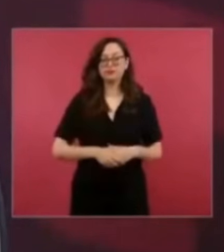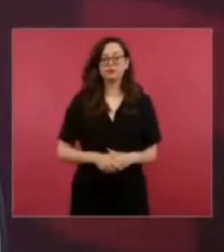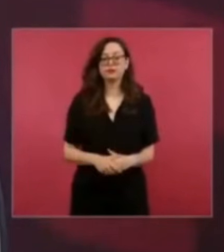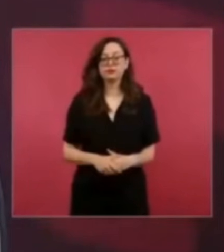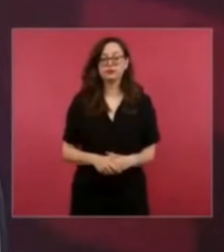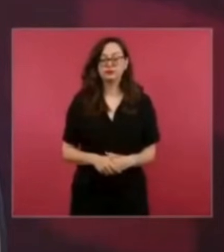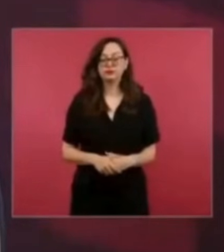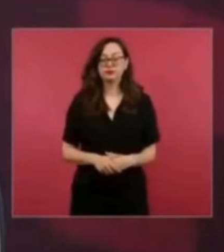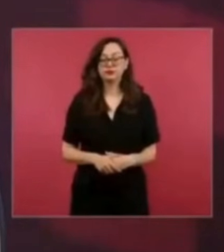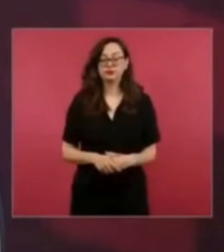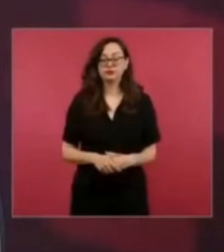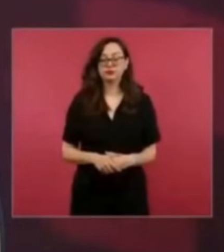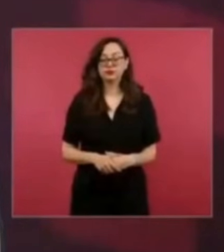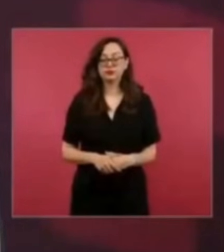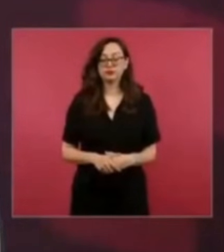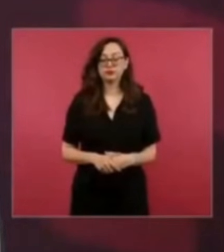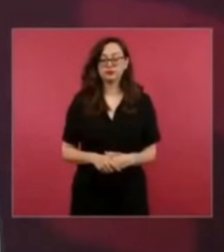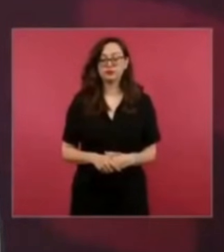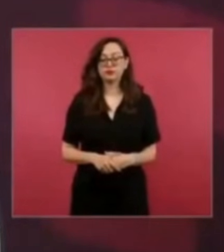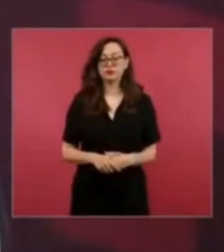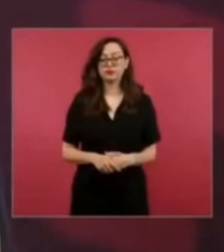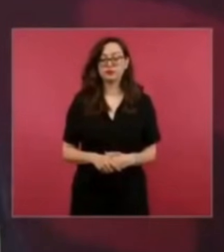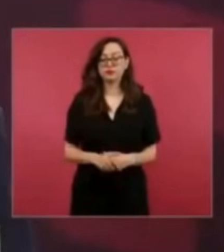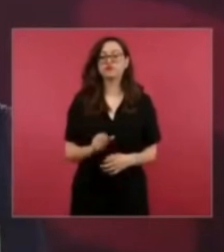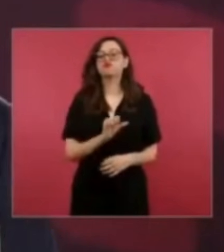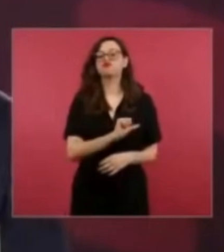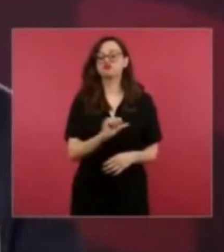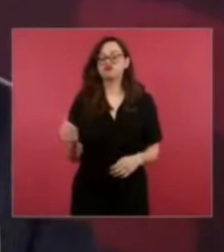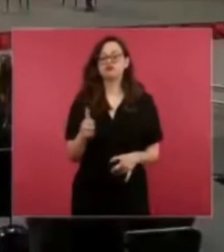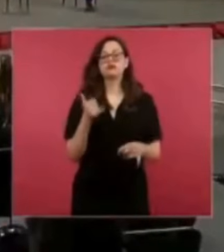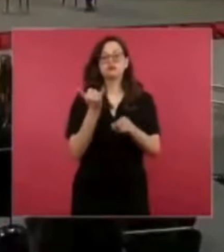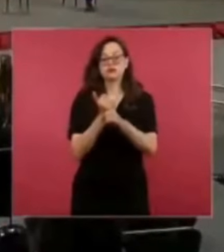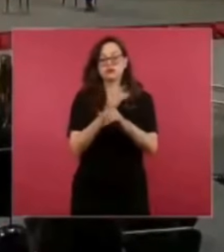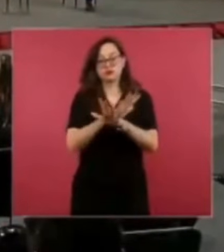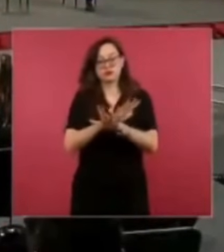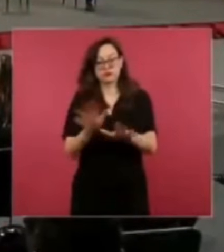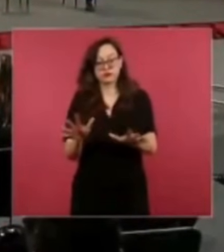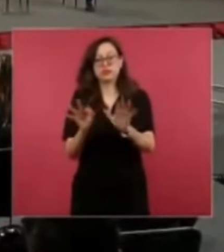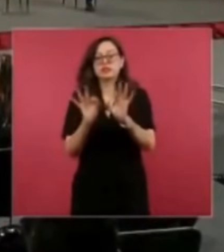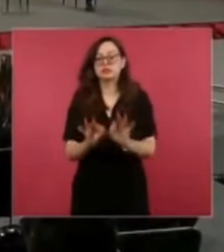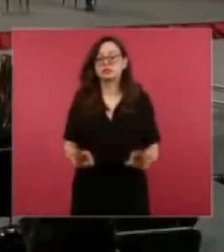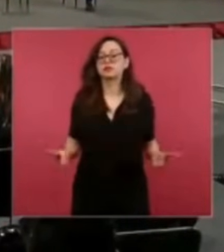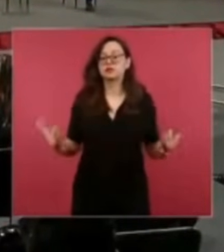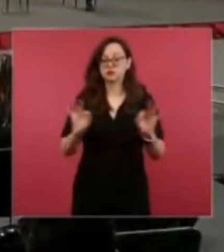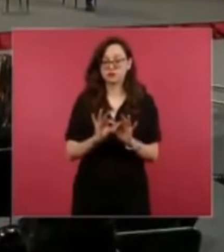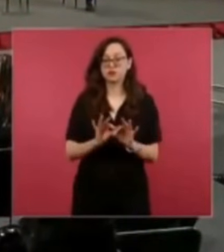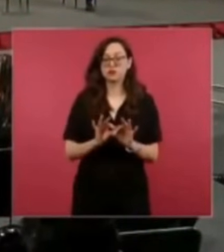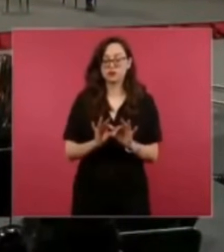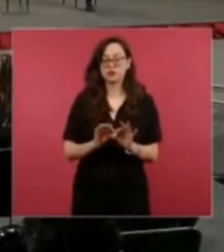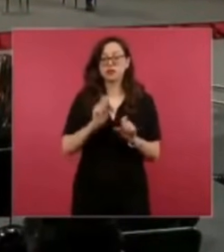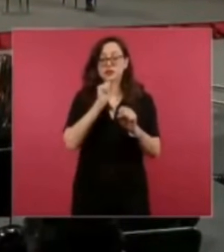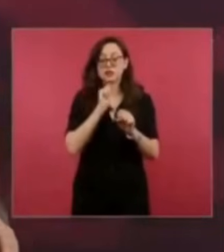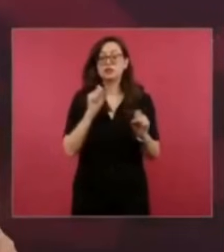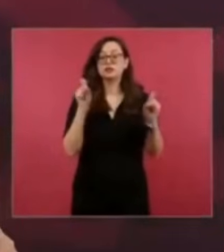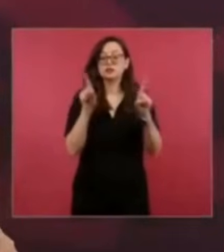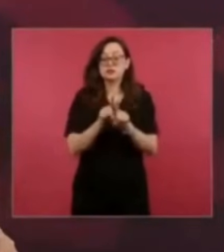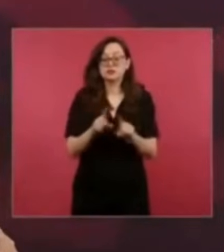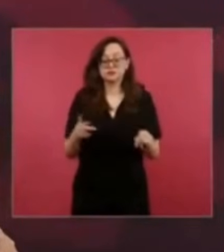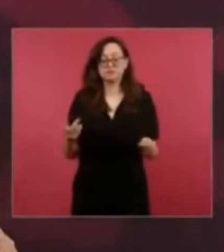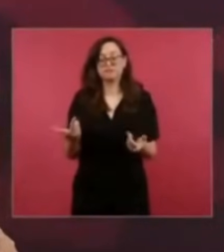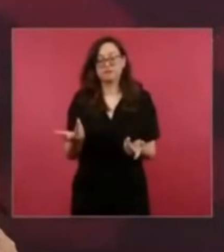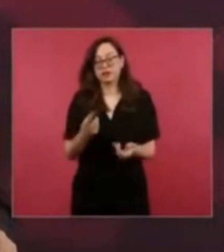El otro dato que es importante señalar aquí es de que en esta andanada que